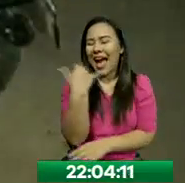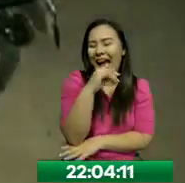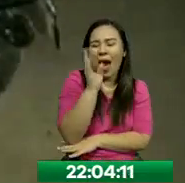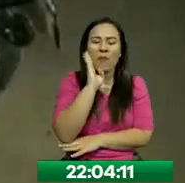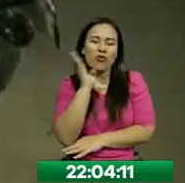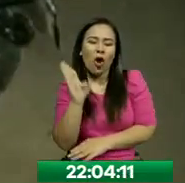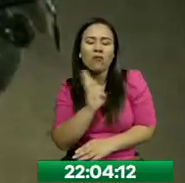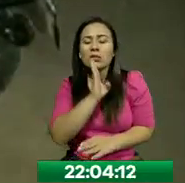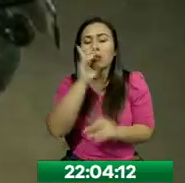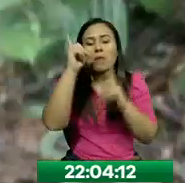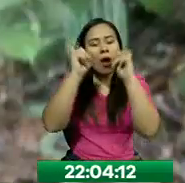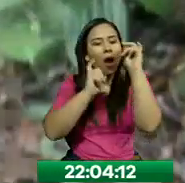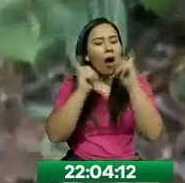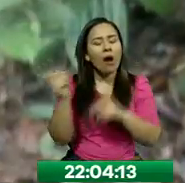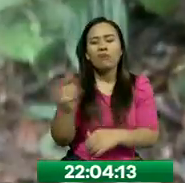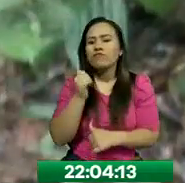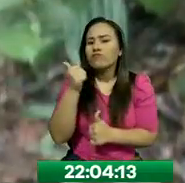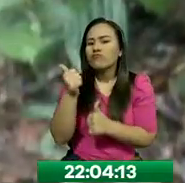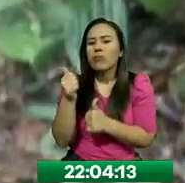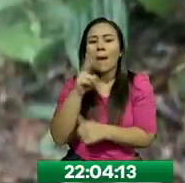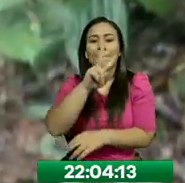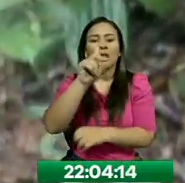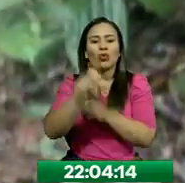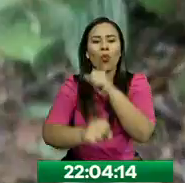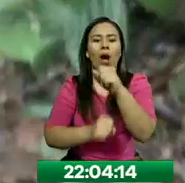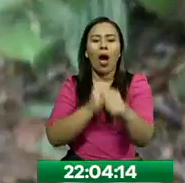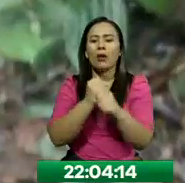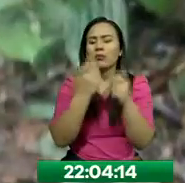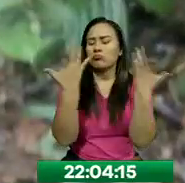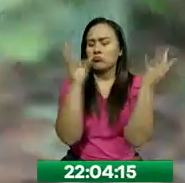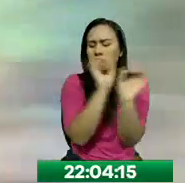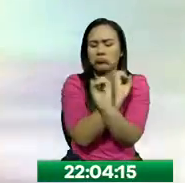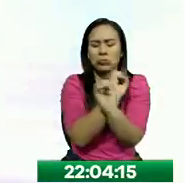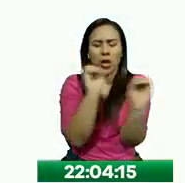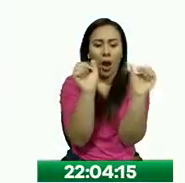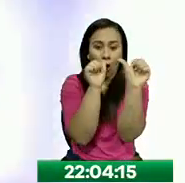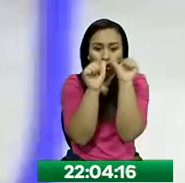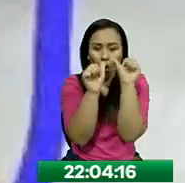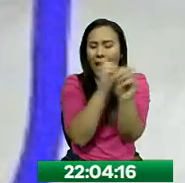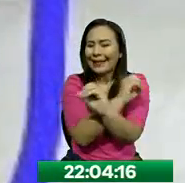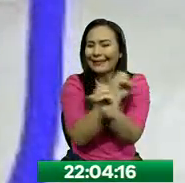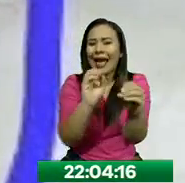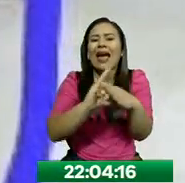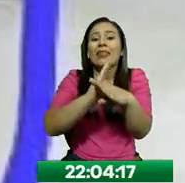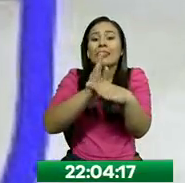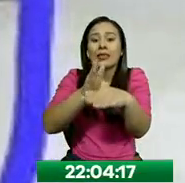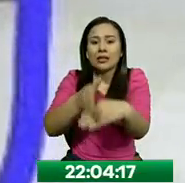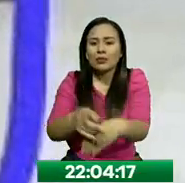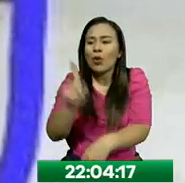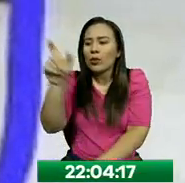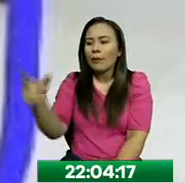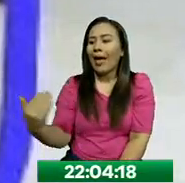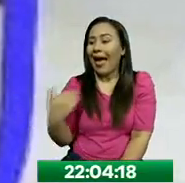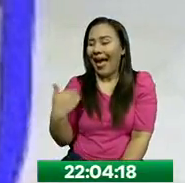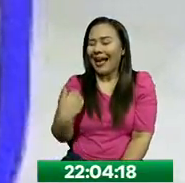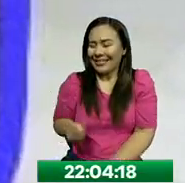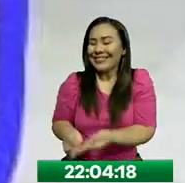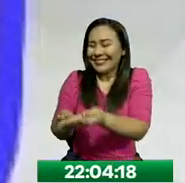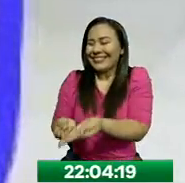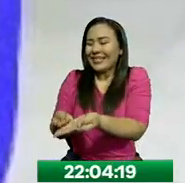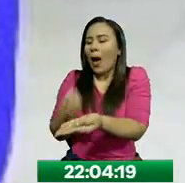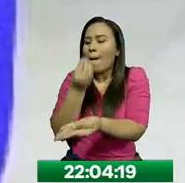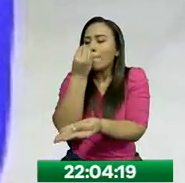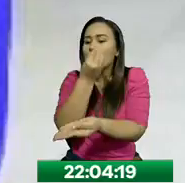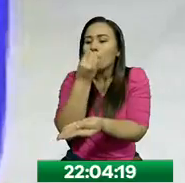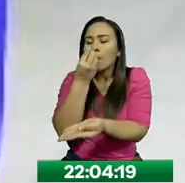sus primeros 21 años los pasos sin depender de ninguna sustancia pero después alguien lo condujo hacia el camino de las